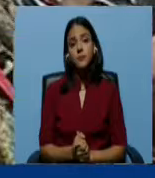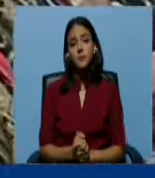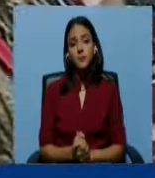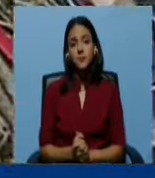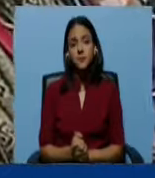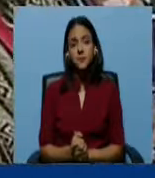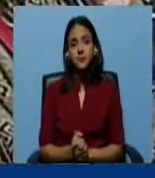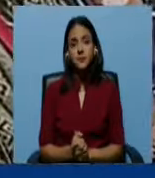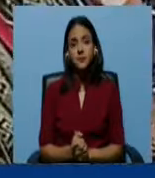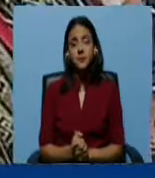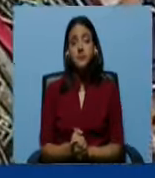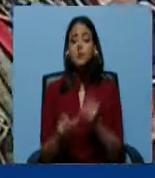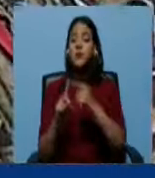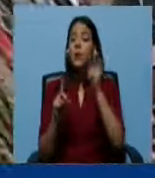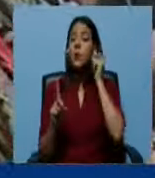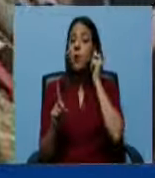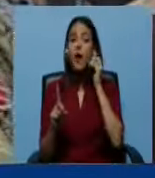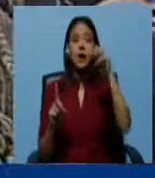María León,